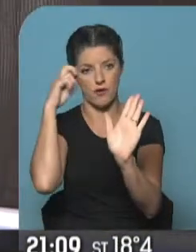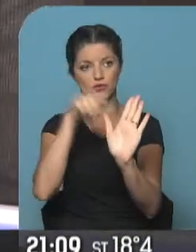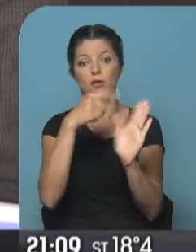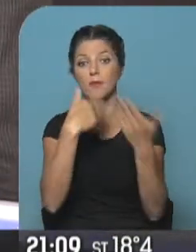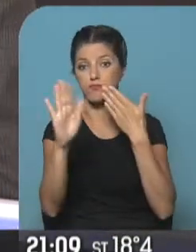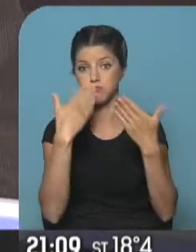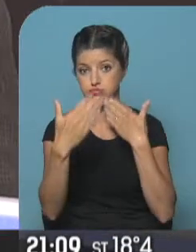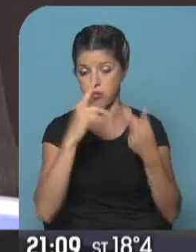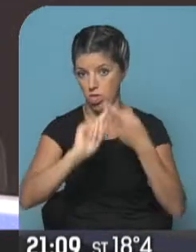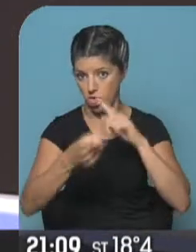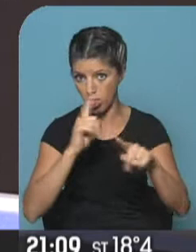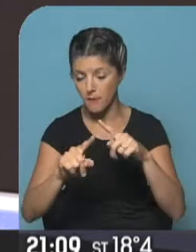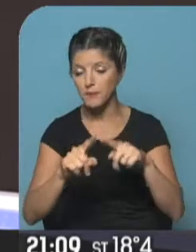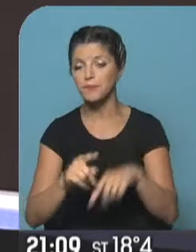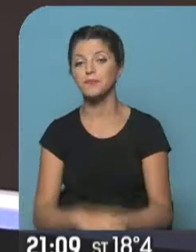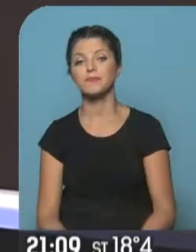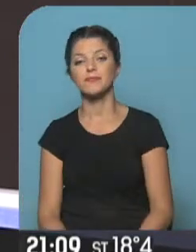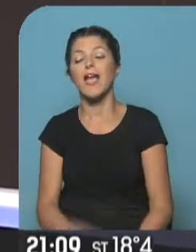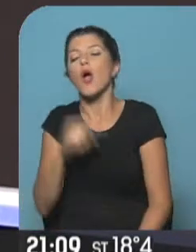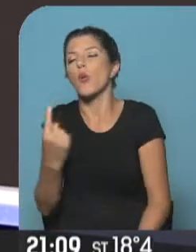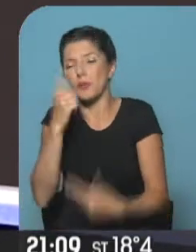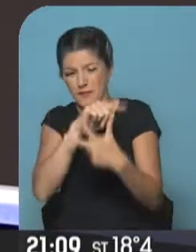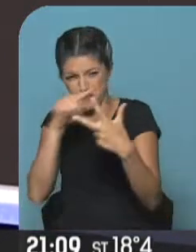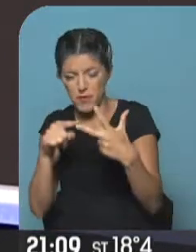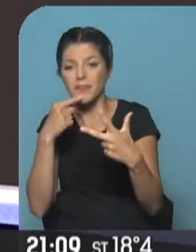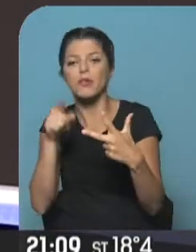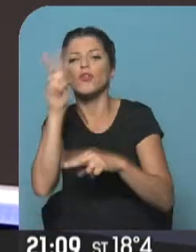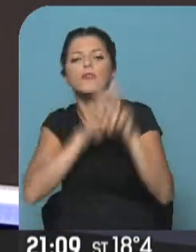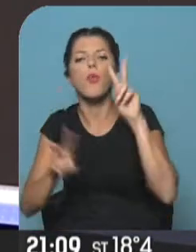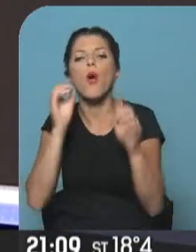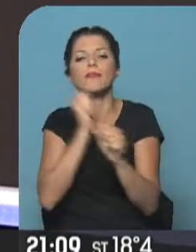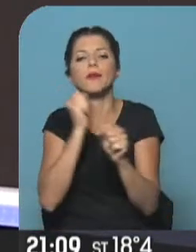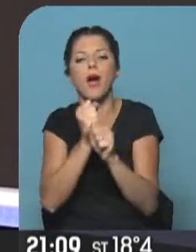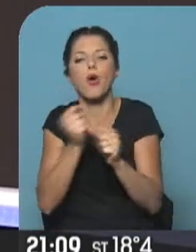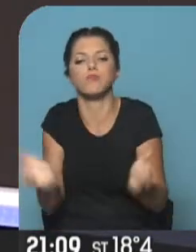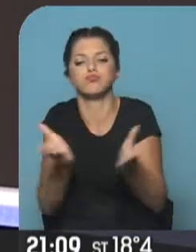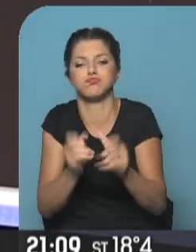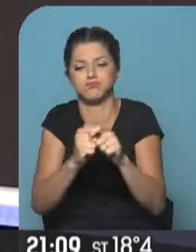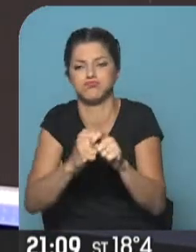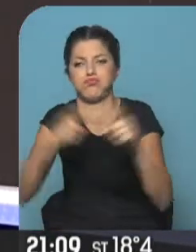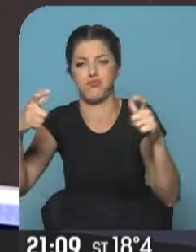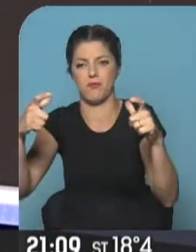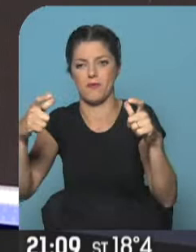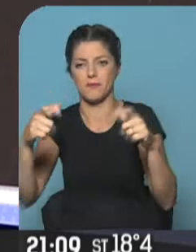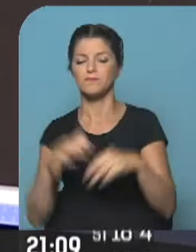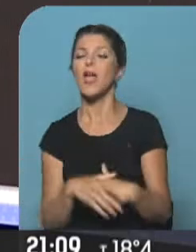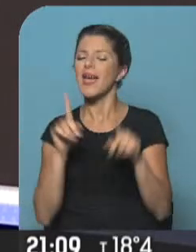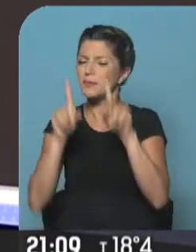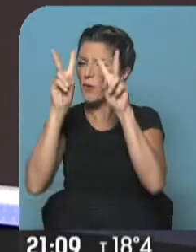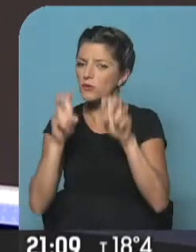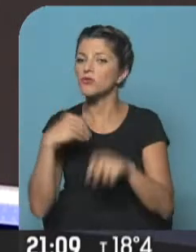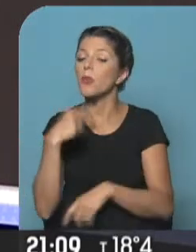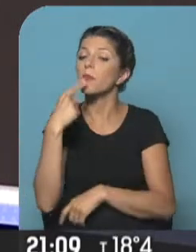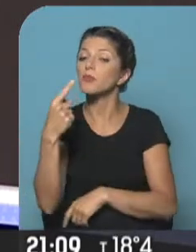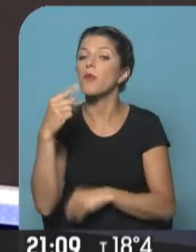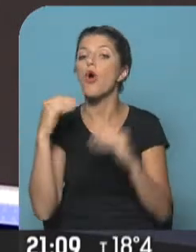avanzar. Una de ellas decía, intentando generar empleo, una reforma laboral. Sobre este tema buscamos repercusiones con Mariano